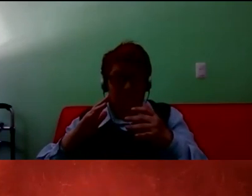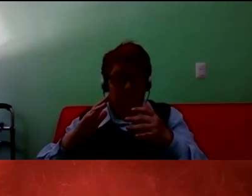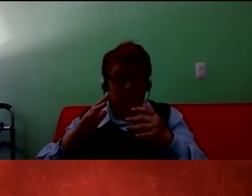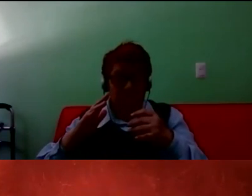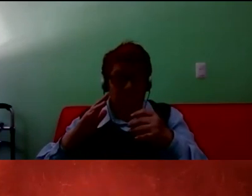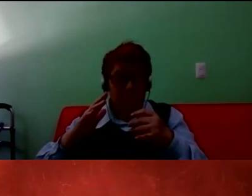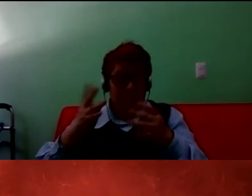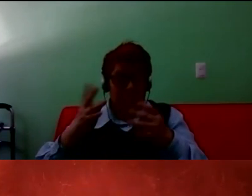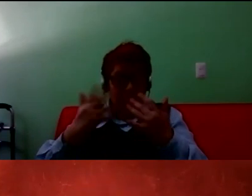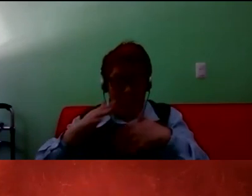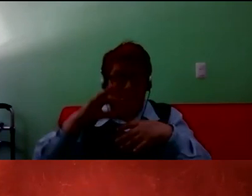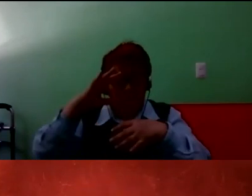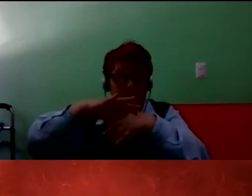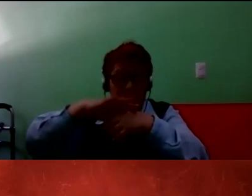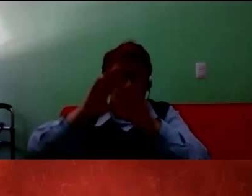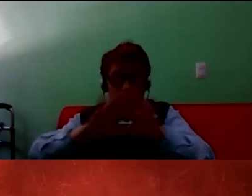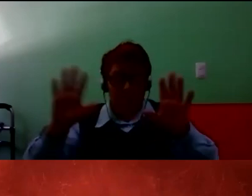están presentes para emitir su voto.